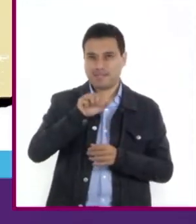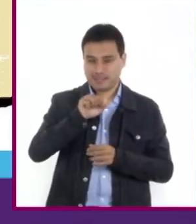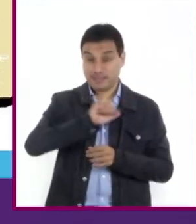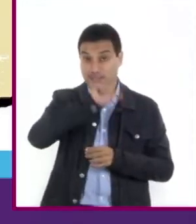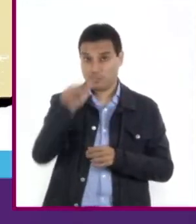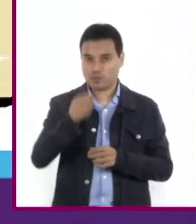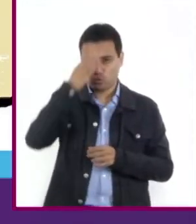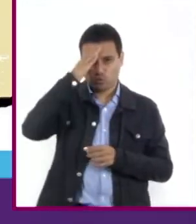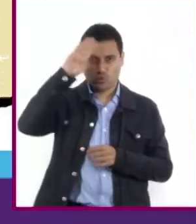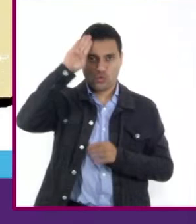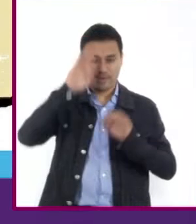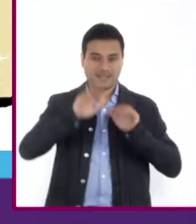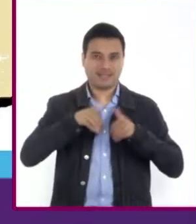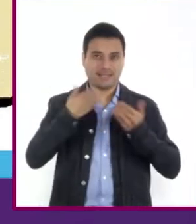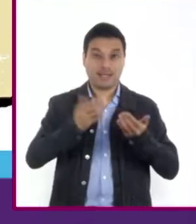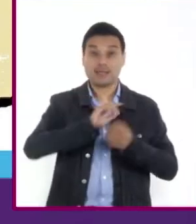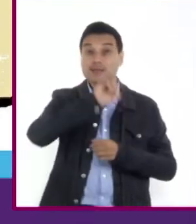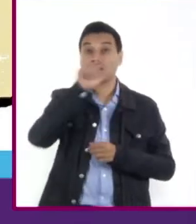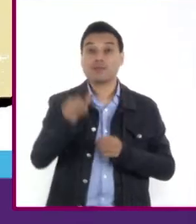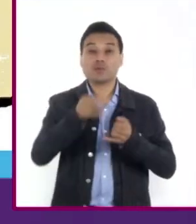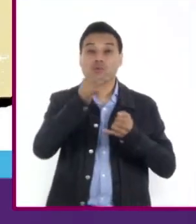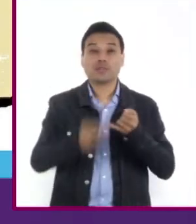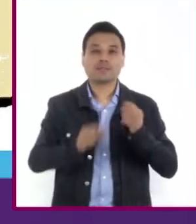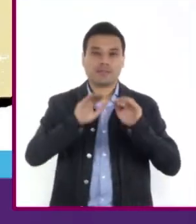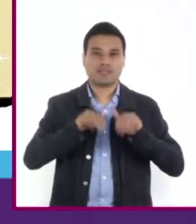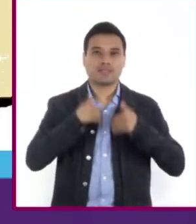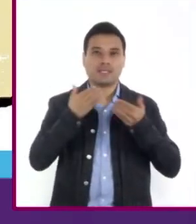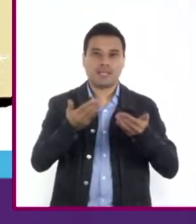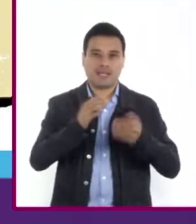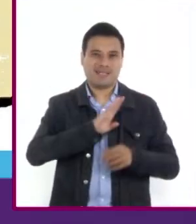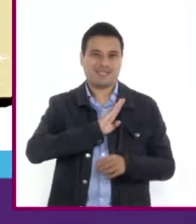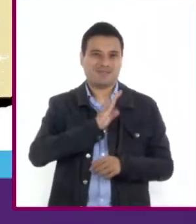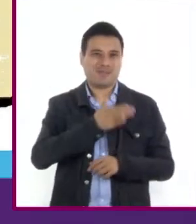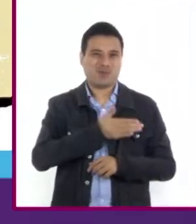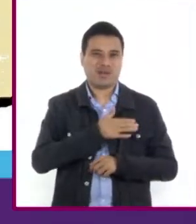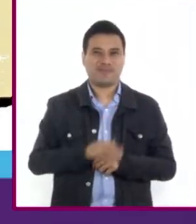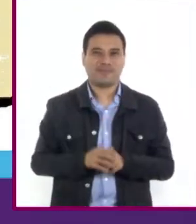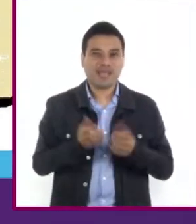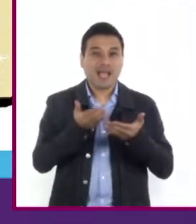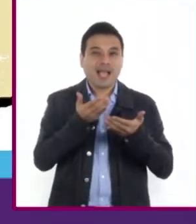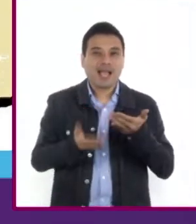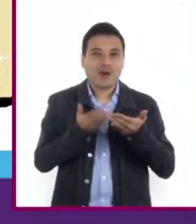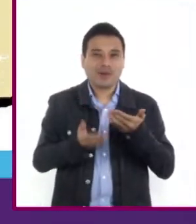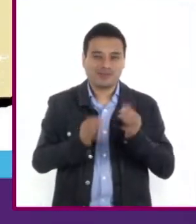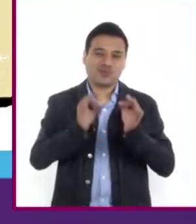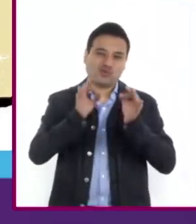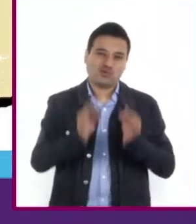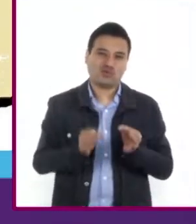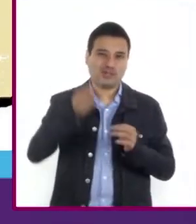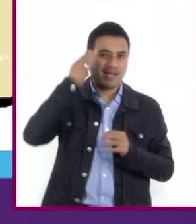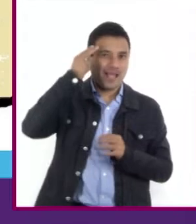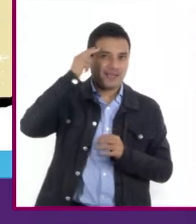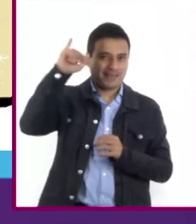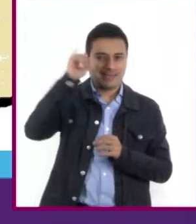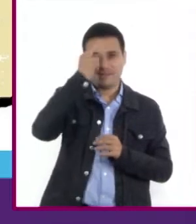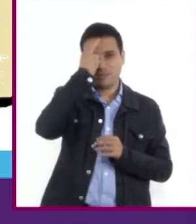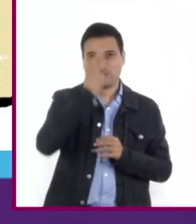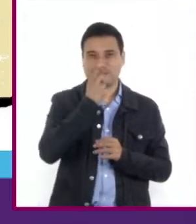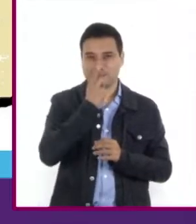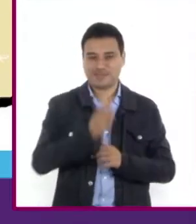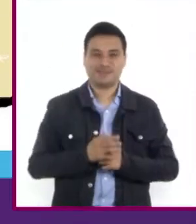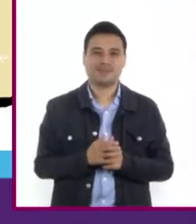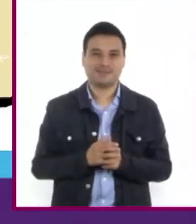Cuba y por último a La Española, isla que actualmente es Haití y República